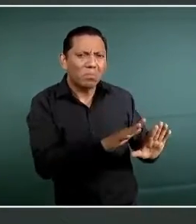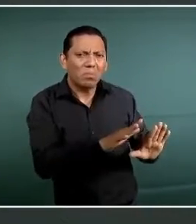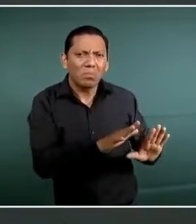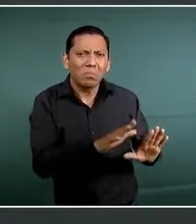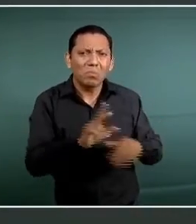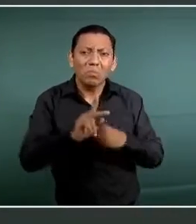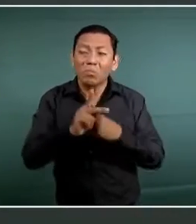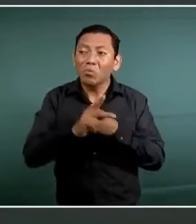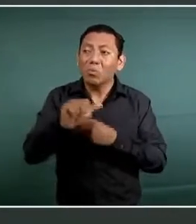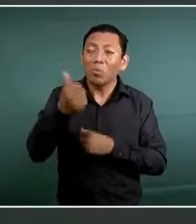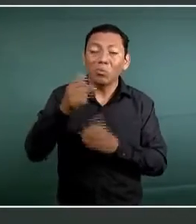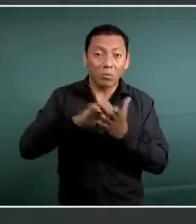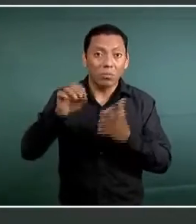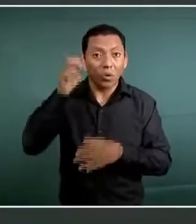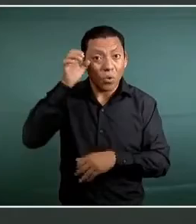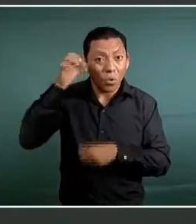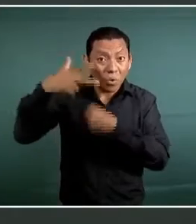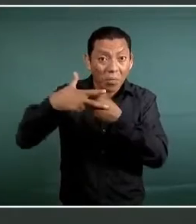fuertísimo en Europa